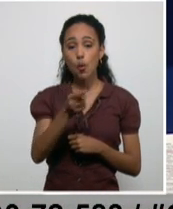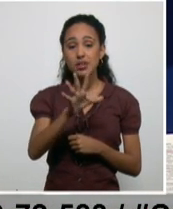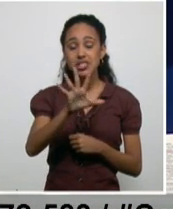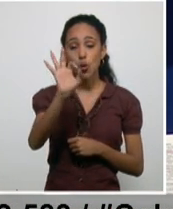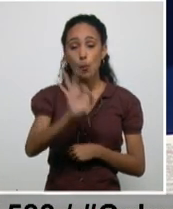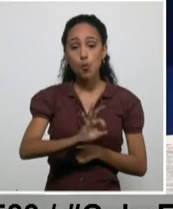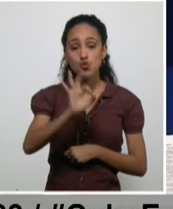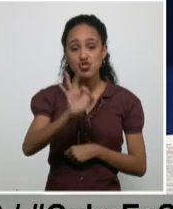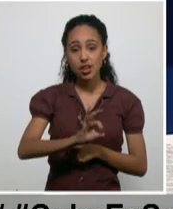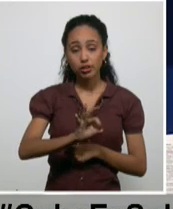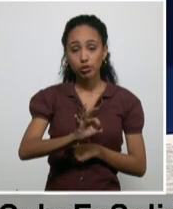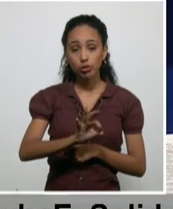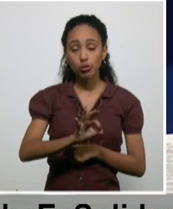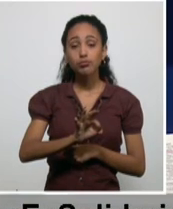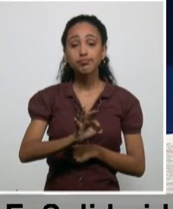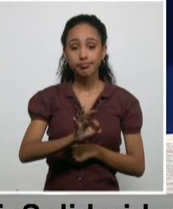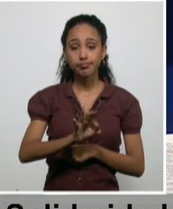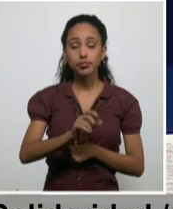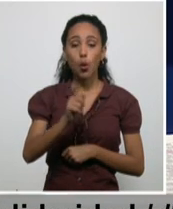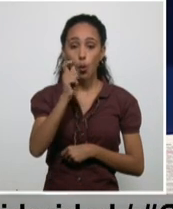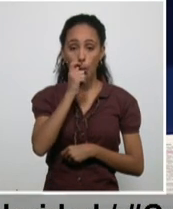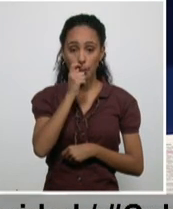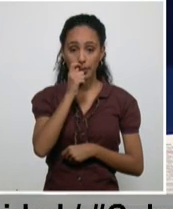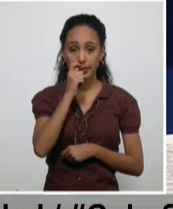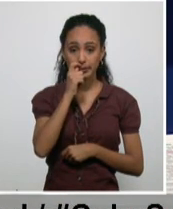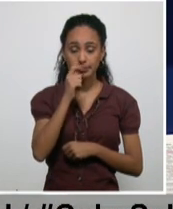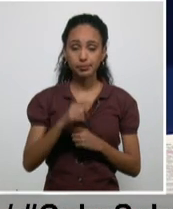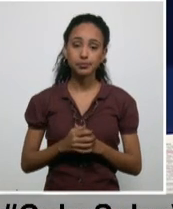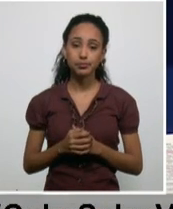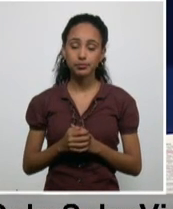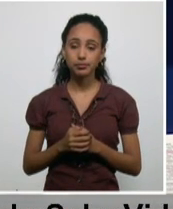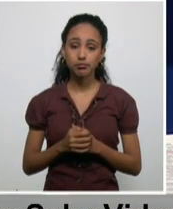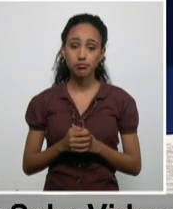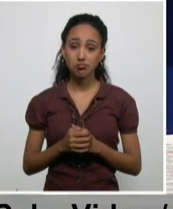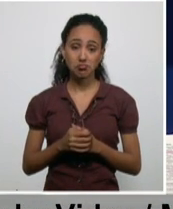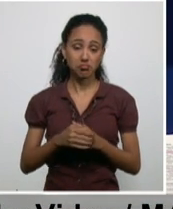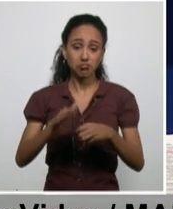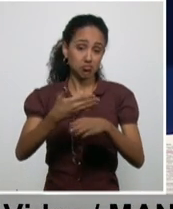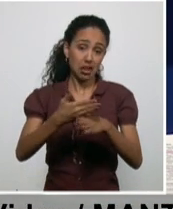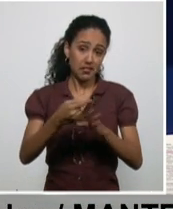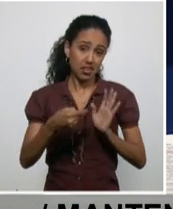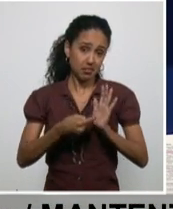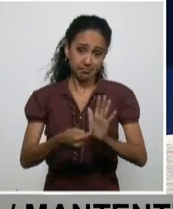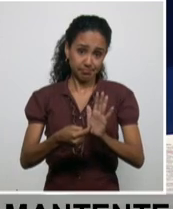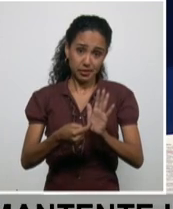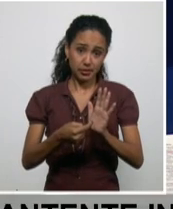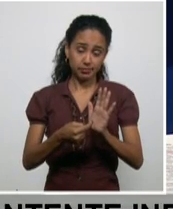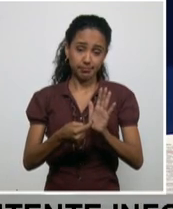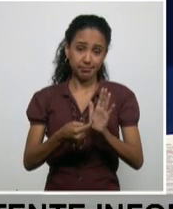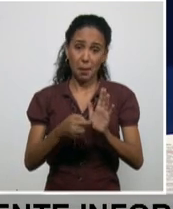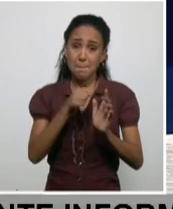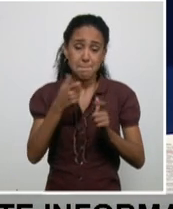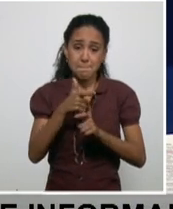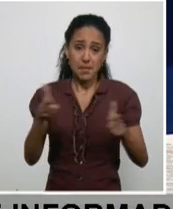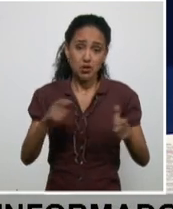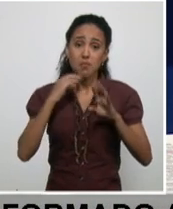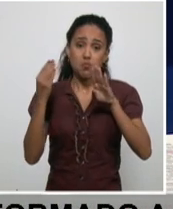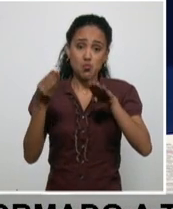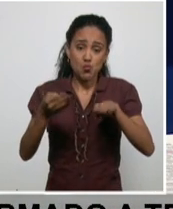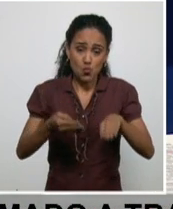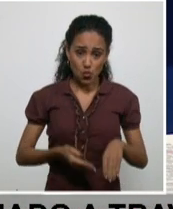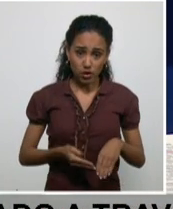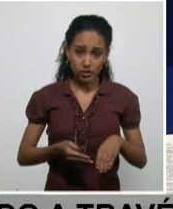67,5%. Han sido el sexo masculino. O sea, indiscutiblemente la mortalidad, la letalidad en